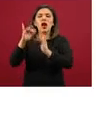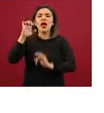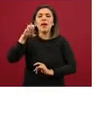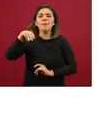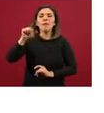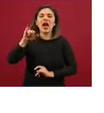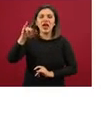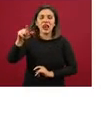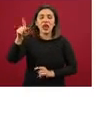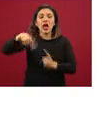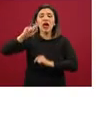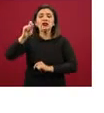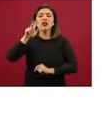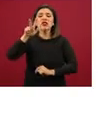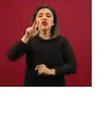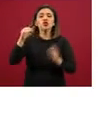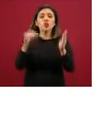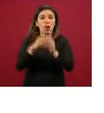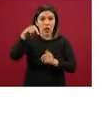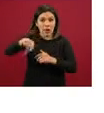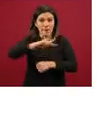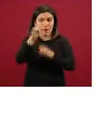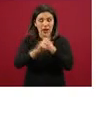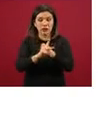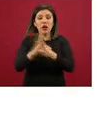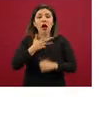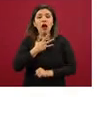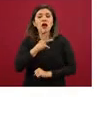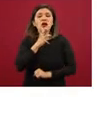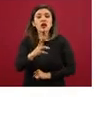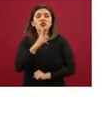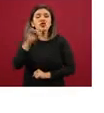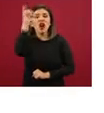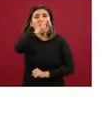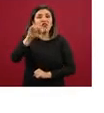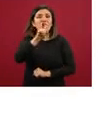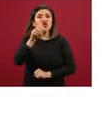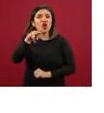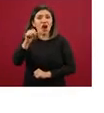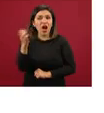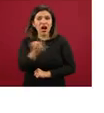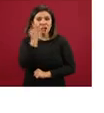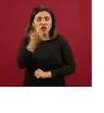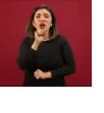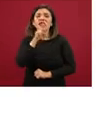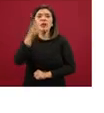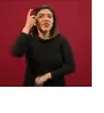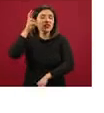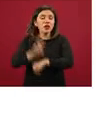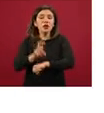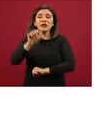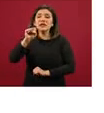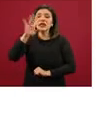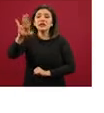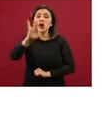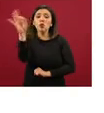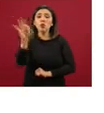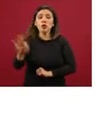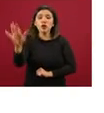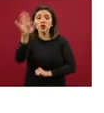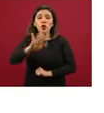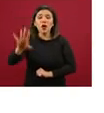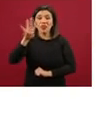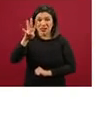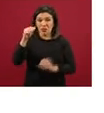los supervisores. Son 18,000 en el país, nos contestaron hasta jefes de zona escolar y directores. El 65% de